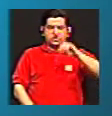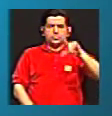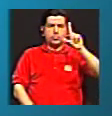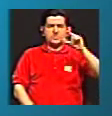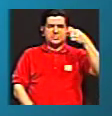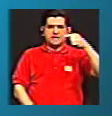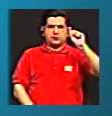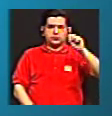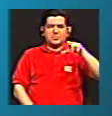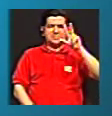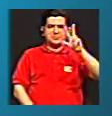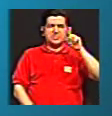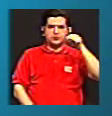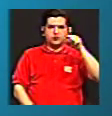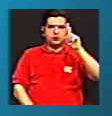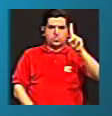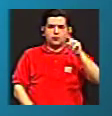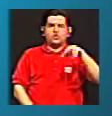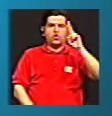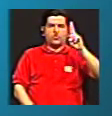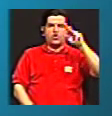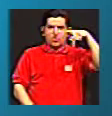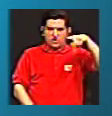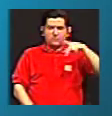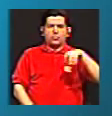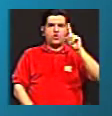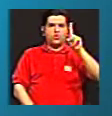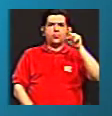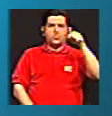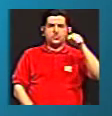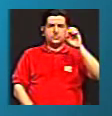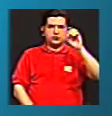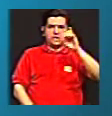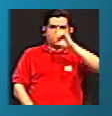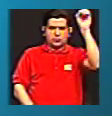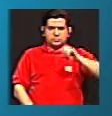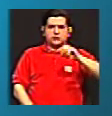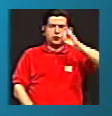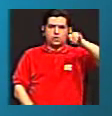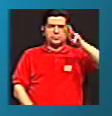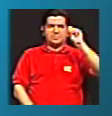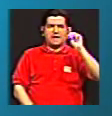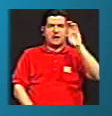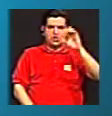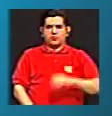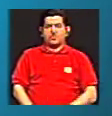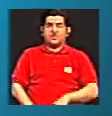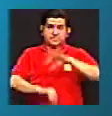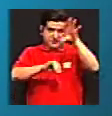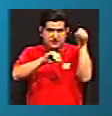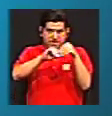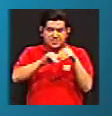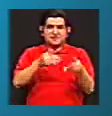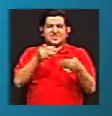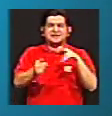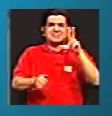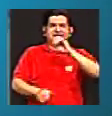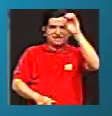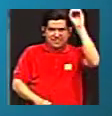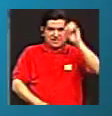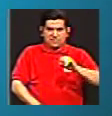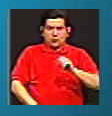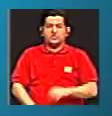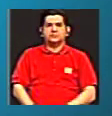Guillermo Solís, 3.1% por Rodolfo Pisa y 1.0% por José Miguel Corrales. Además, casi el